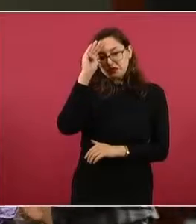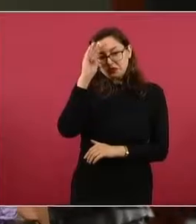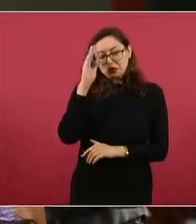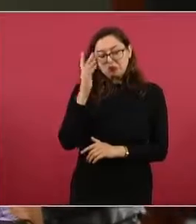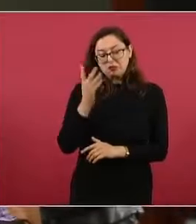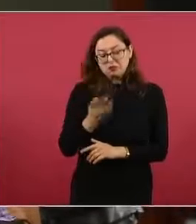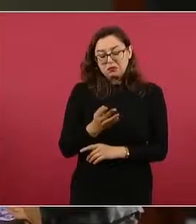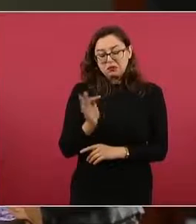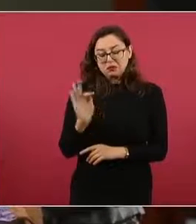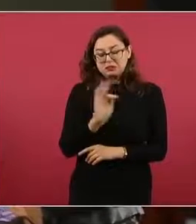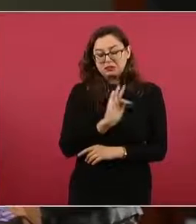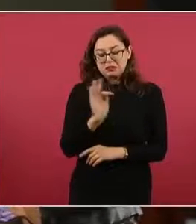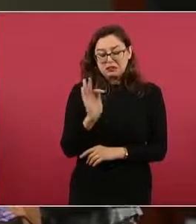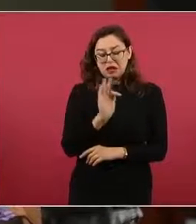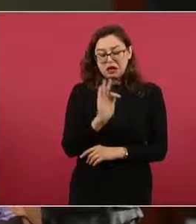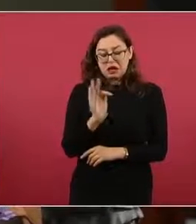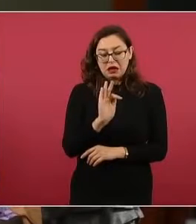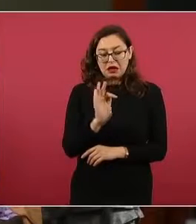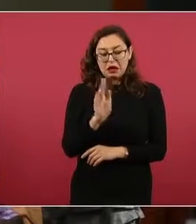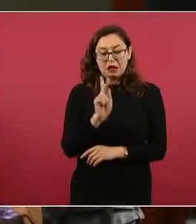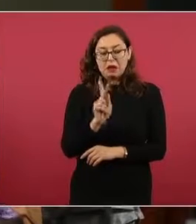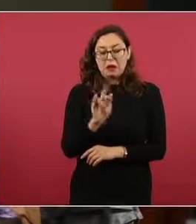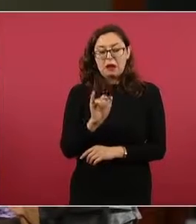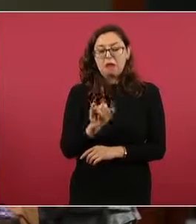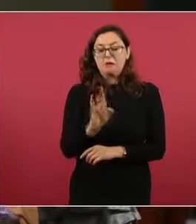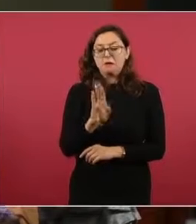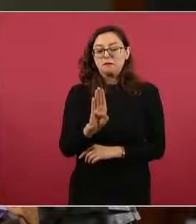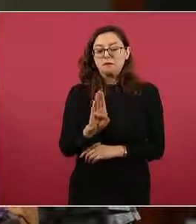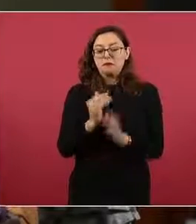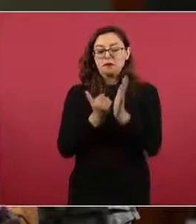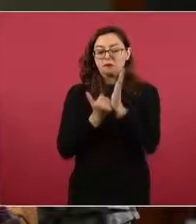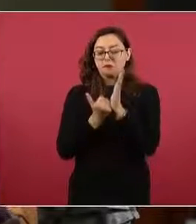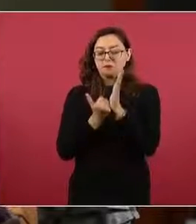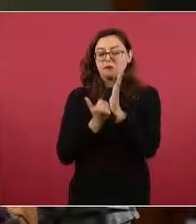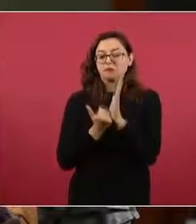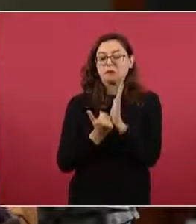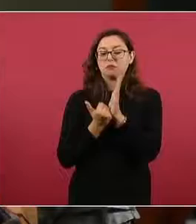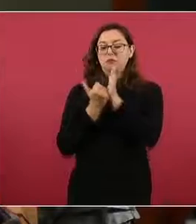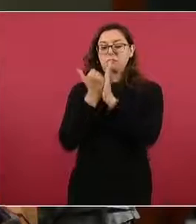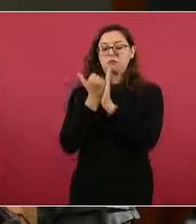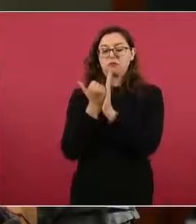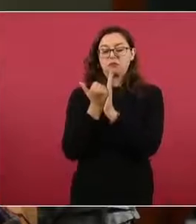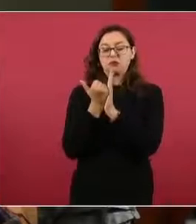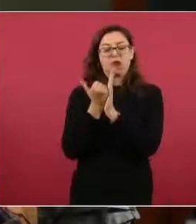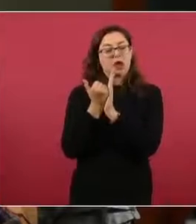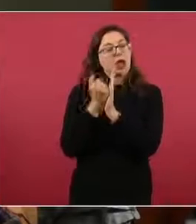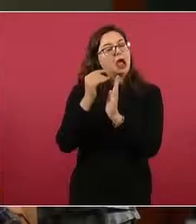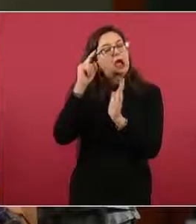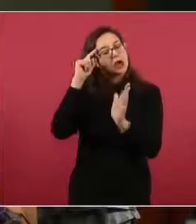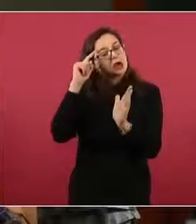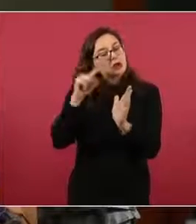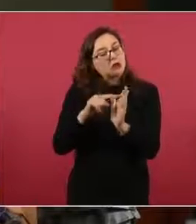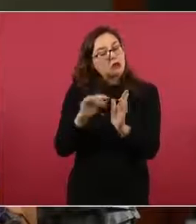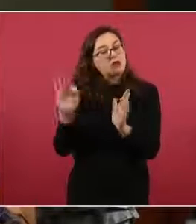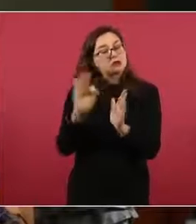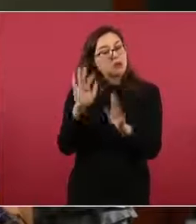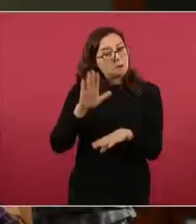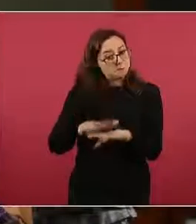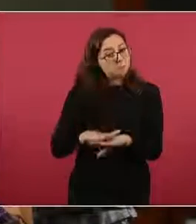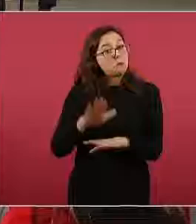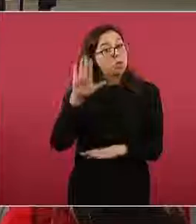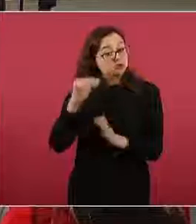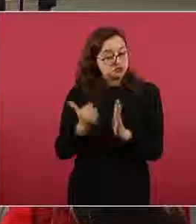PIB, porque están los 40,000 millones de dólares que se piensan